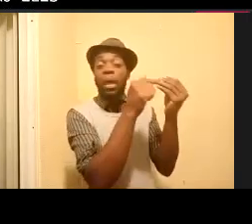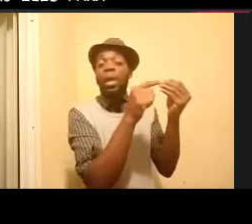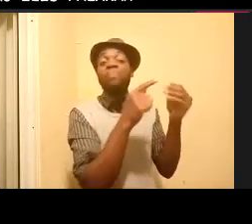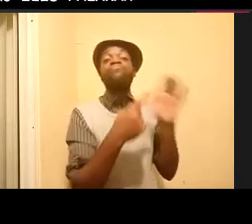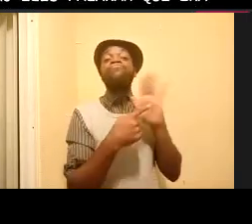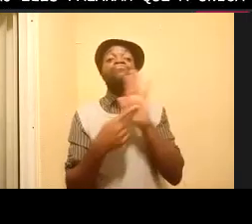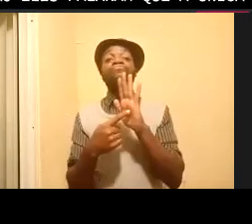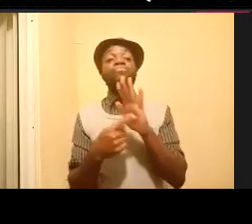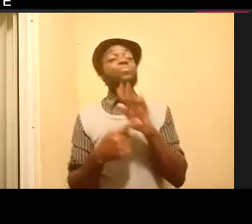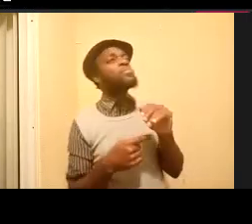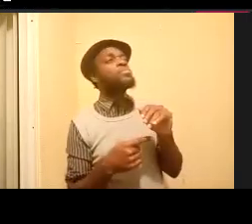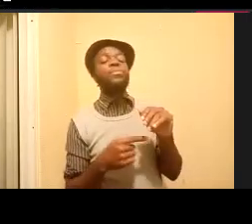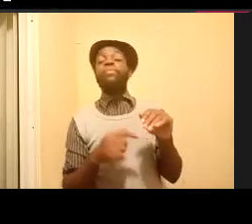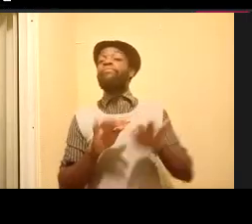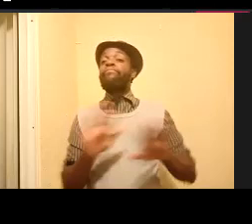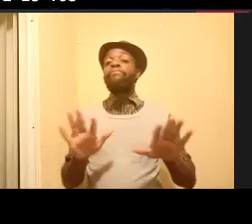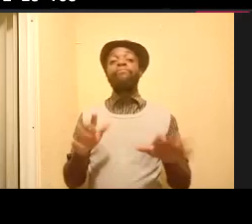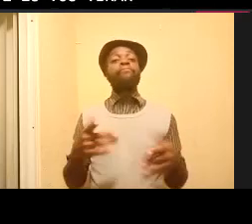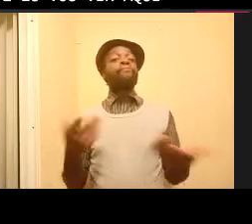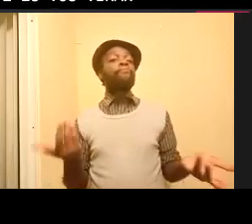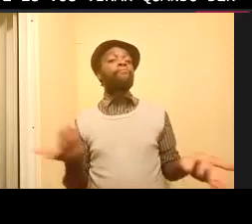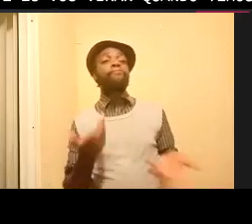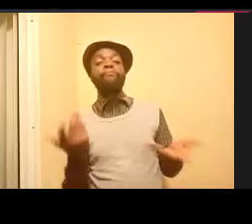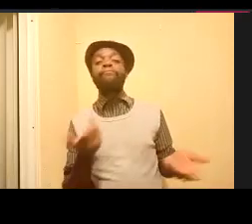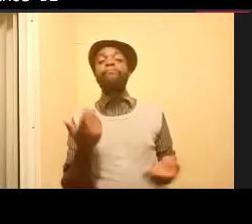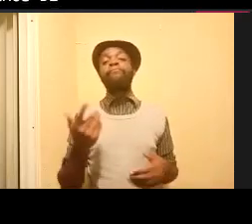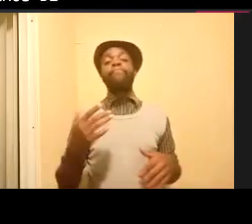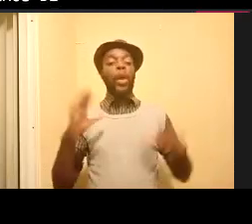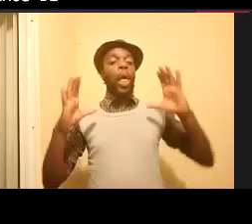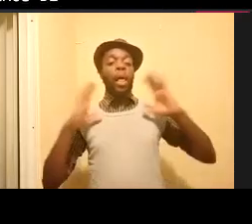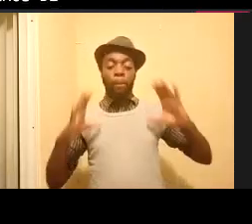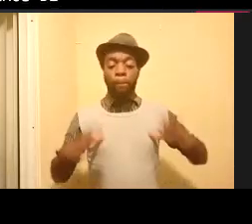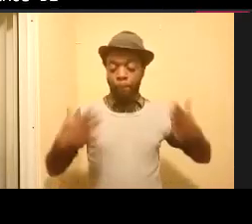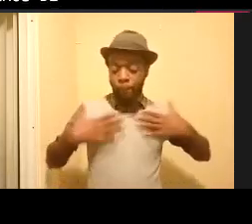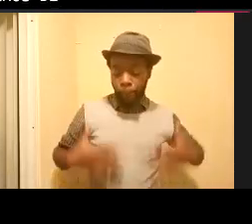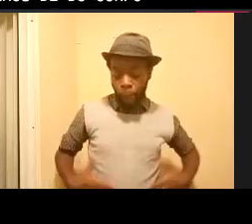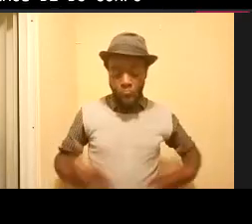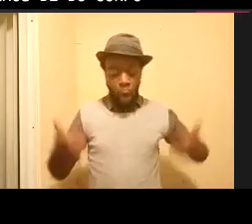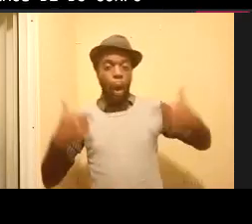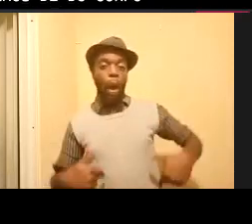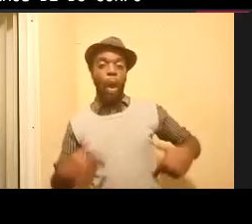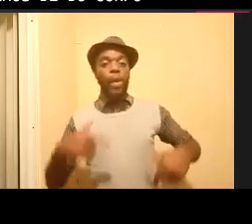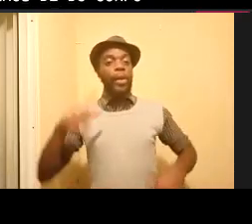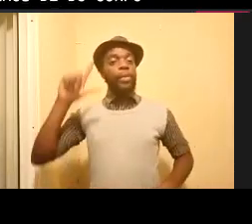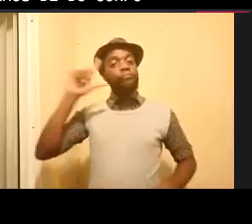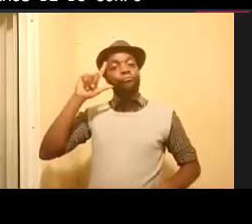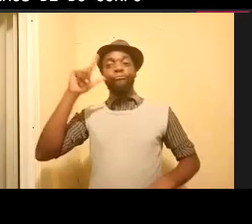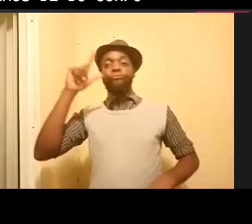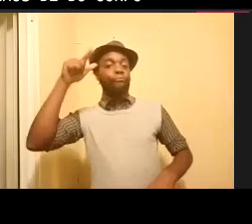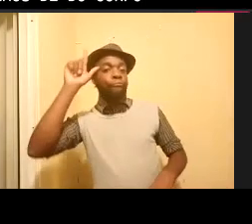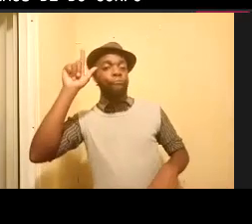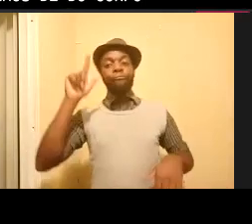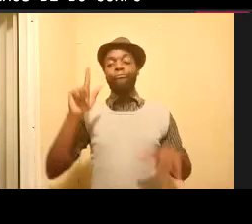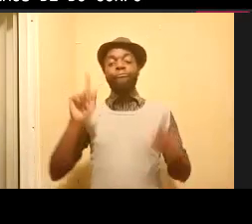únicamente ligada en términos de la anatomía del cuerpo, ¿no? Y ahí quería hacer la anotación, es que precisamente es una